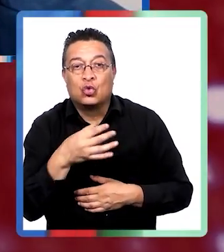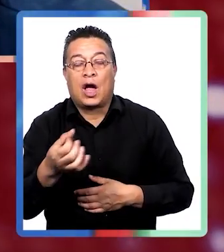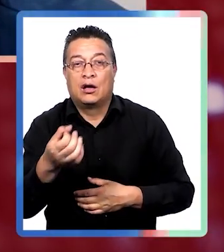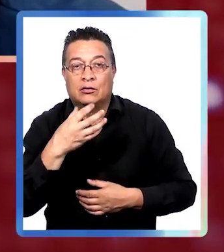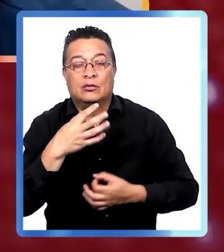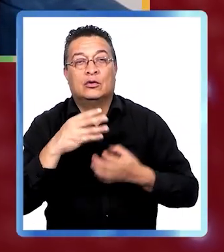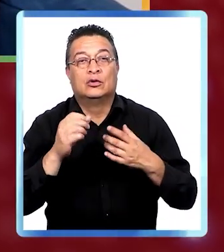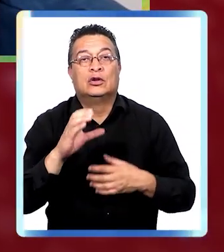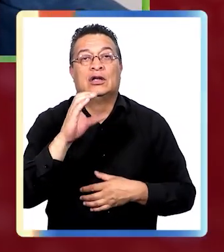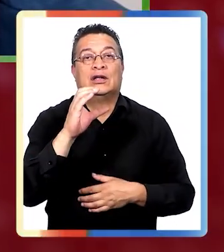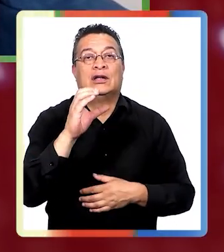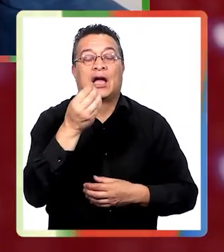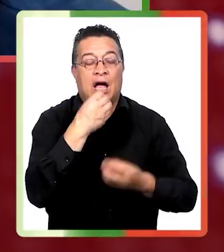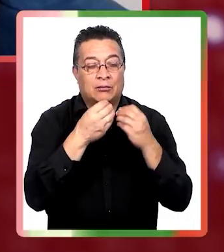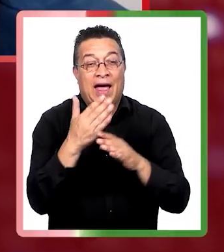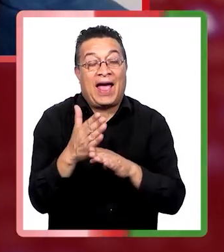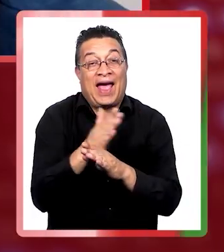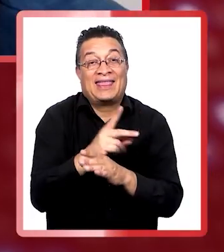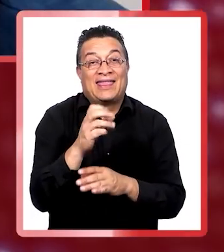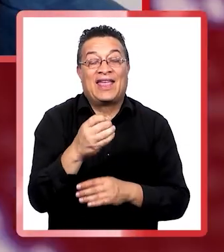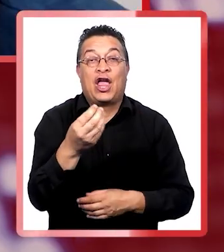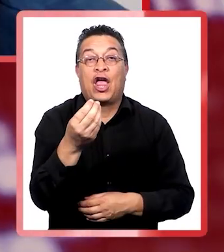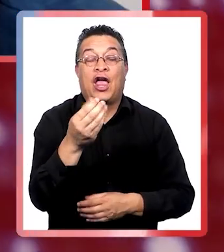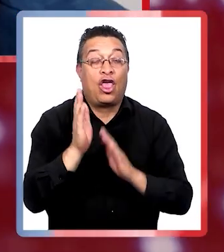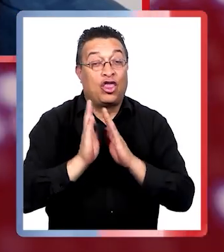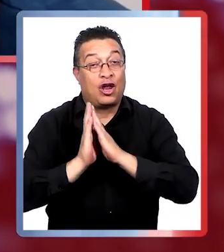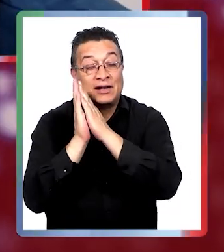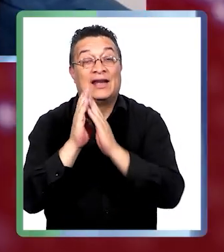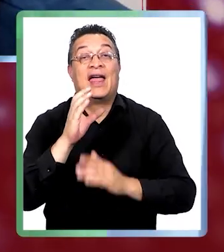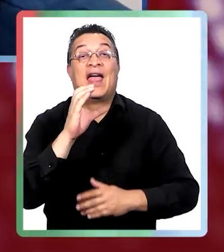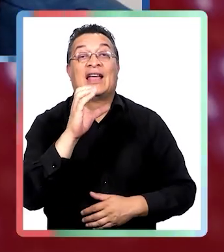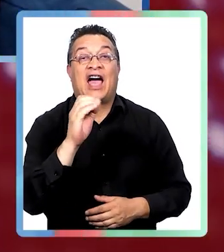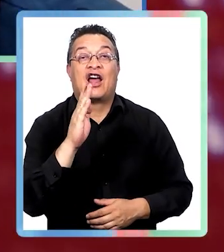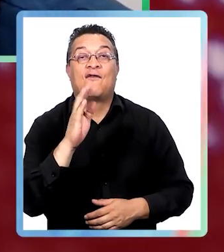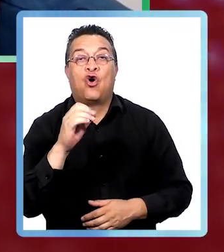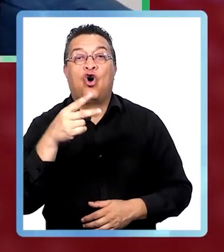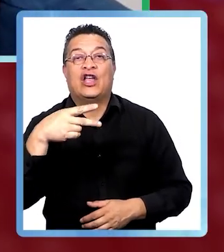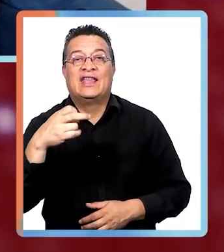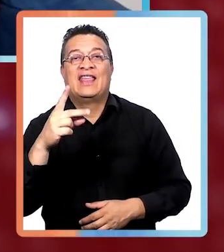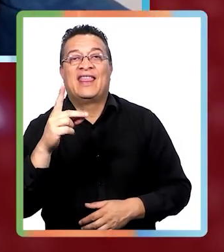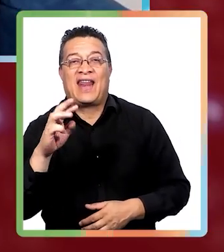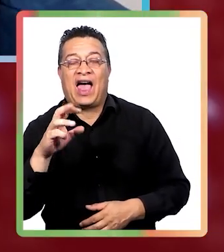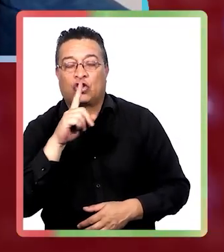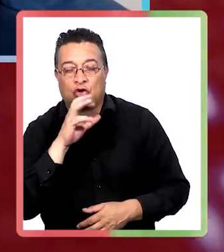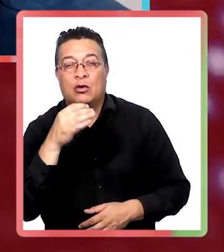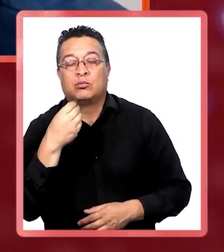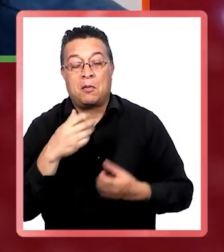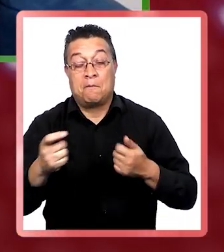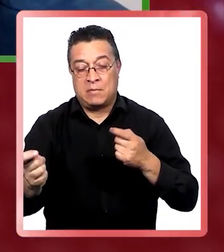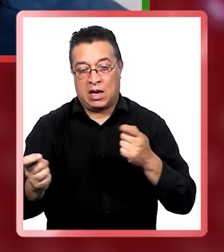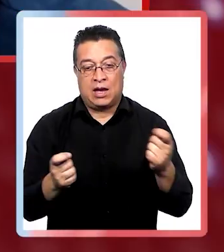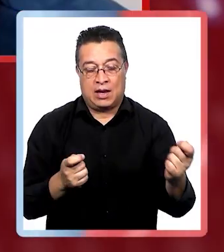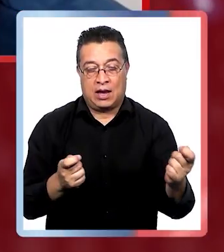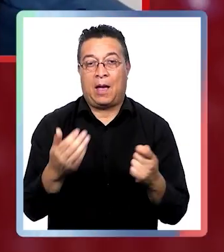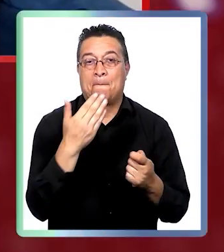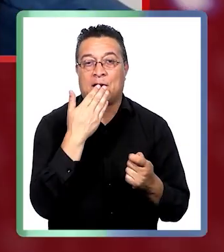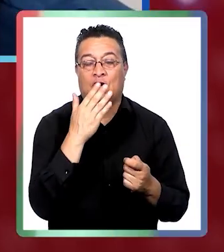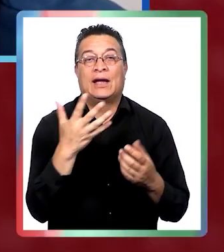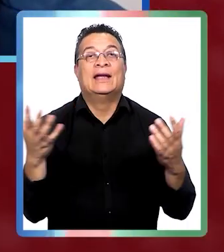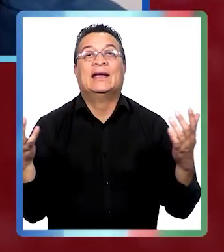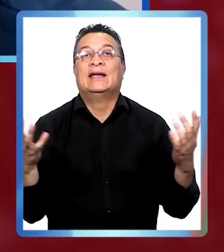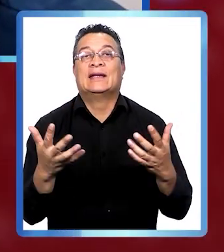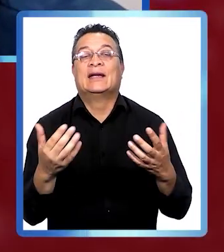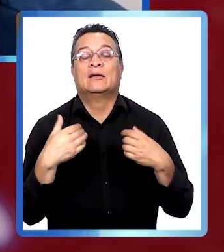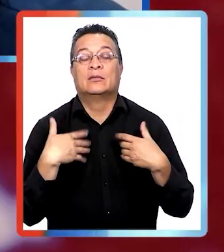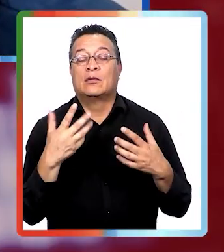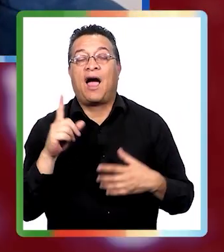de azúcar o cierto carbohidrato antes de la hora de dormir, pero fuera de esas condiciones que son más manejables por uno, por decirlo así, ¿qué